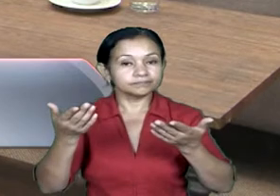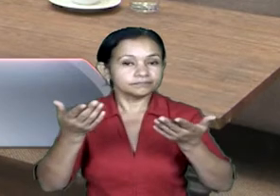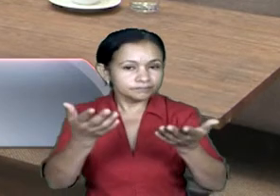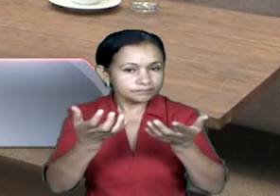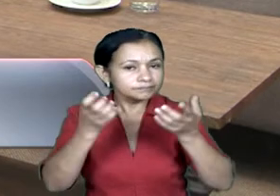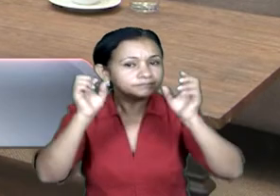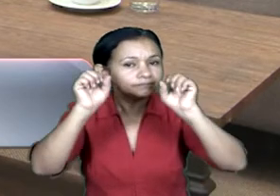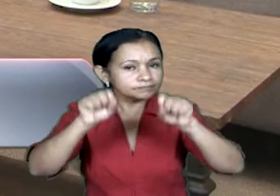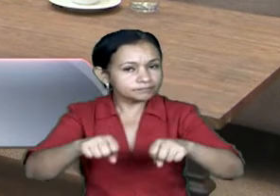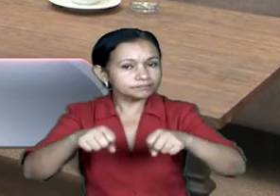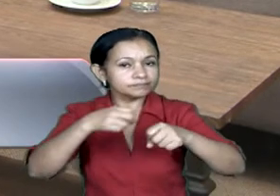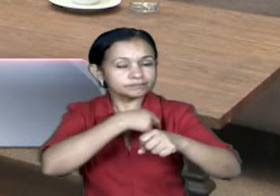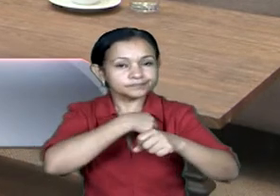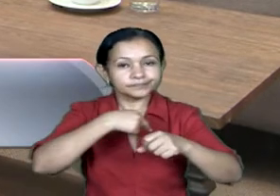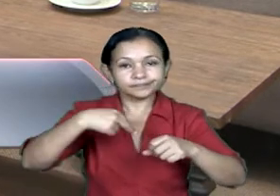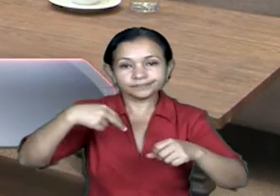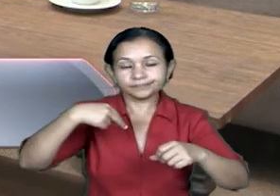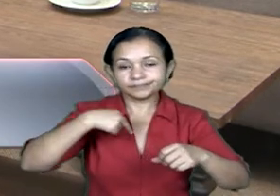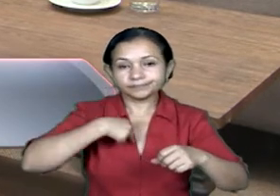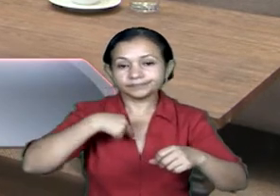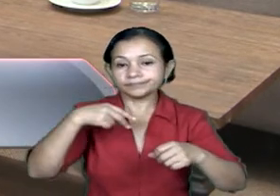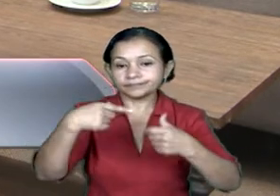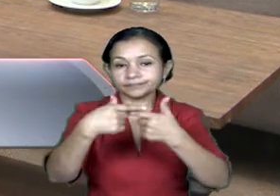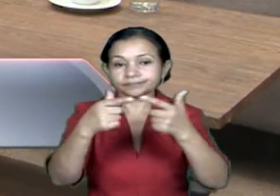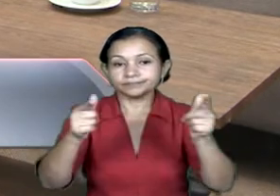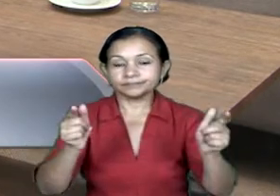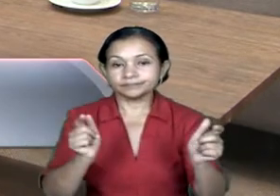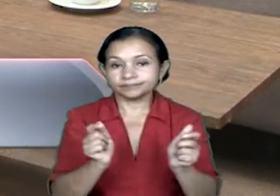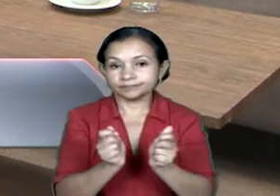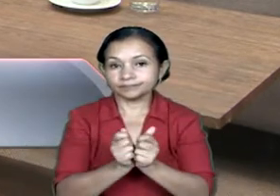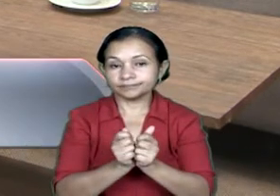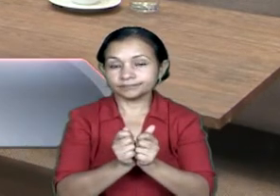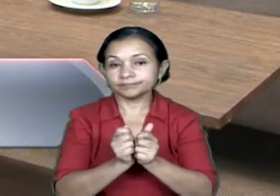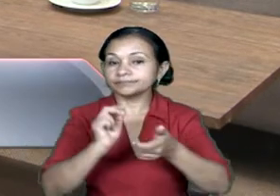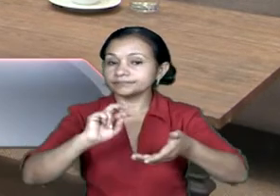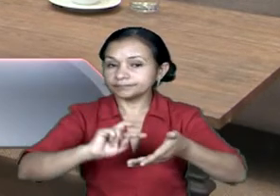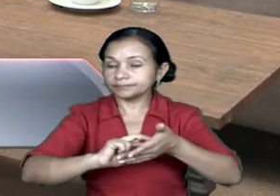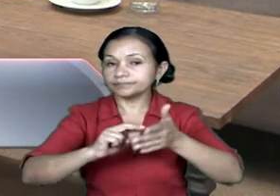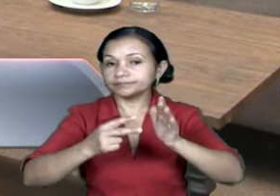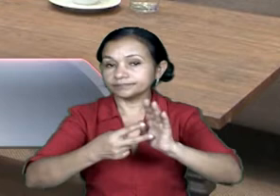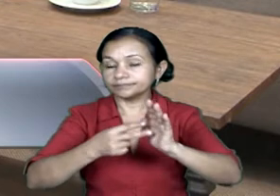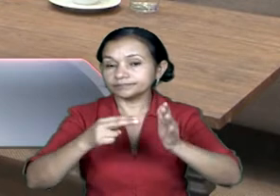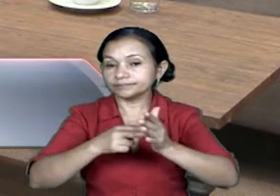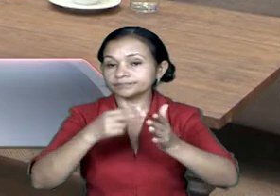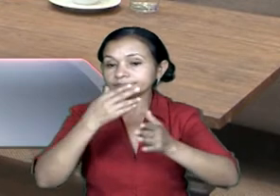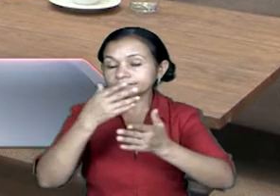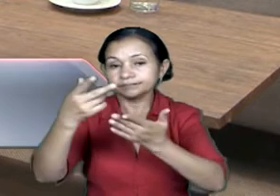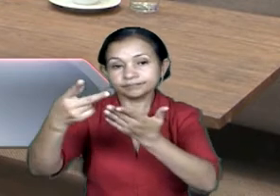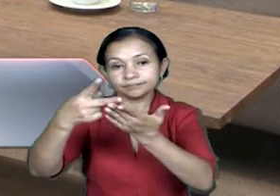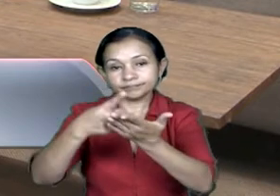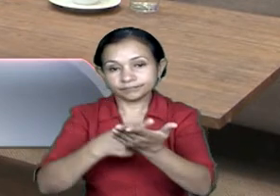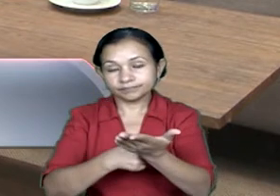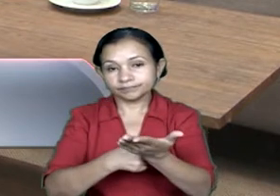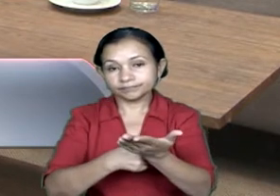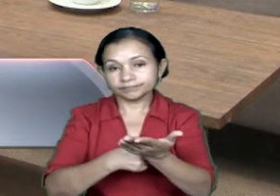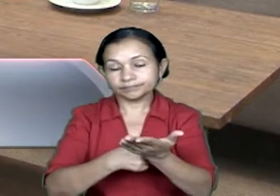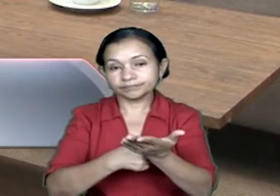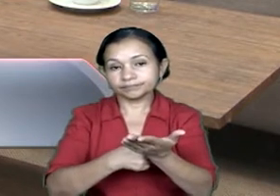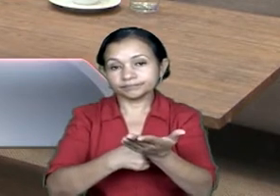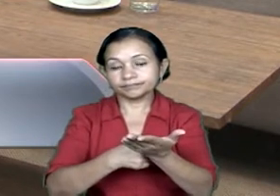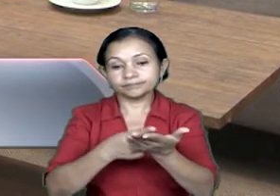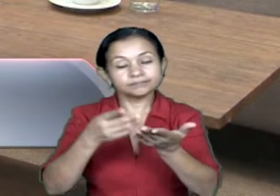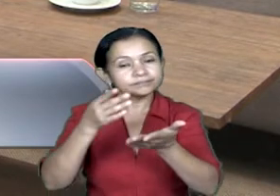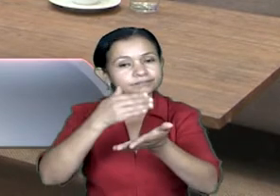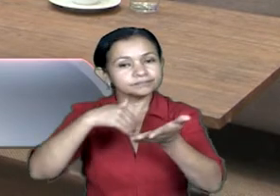que puede potenciar ese sector en ese sentido, ¿no? Y aparte, este proyecto se concentra